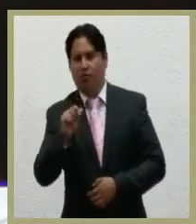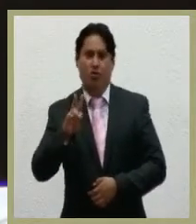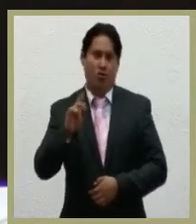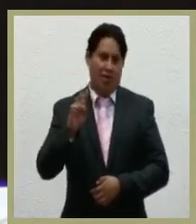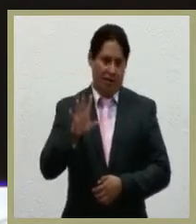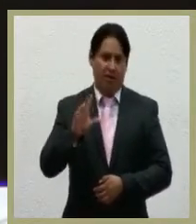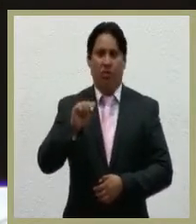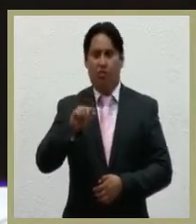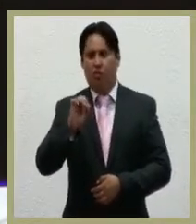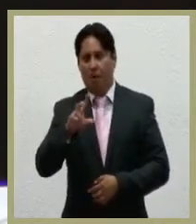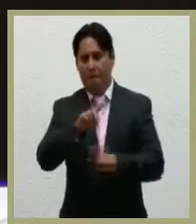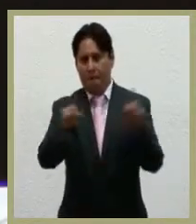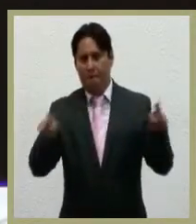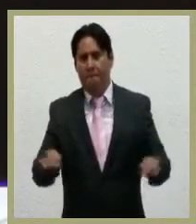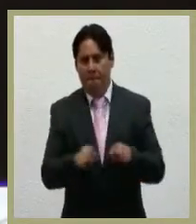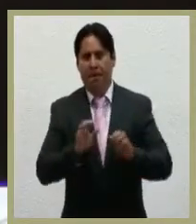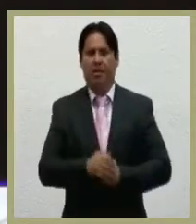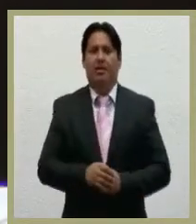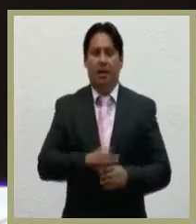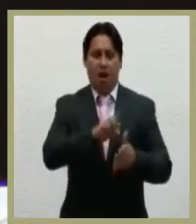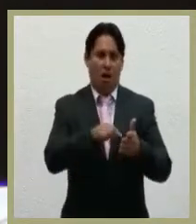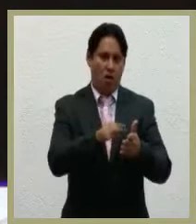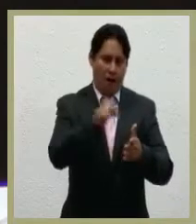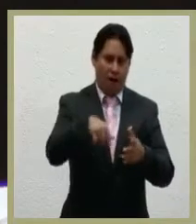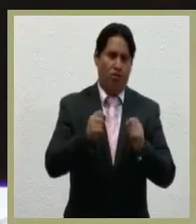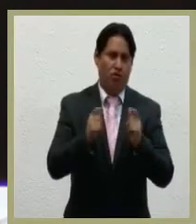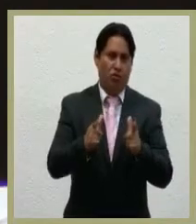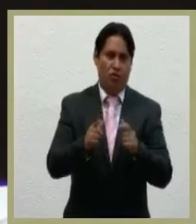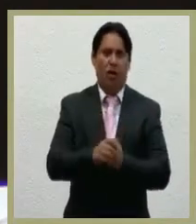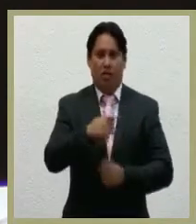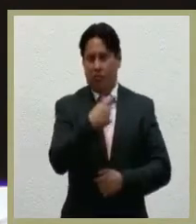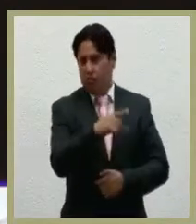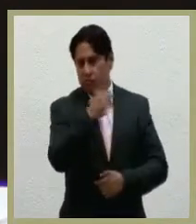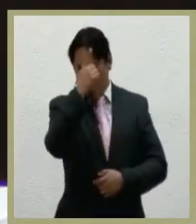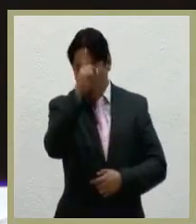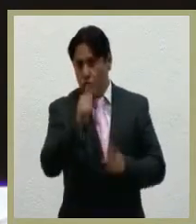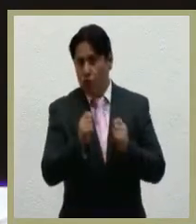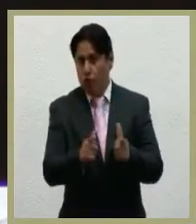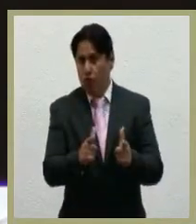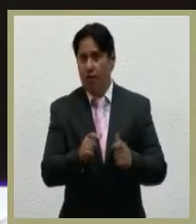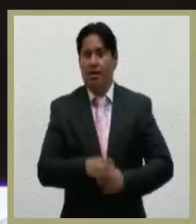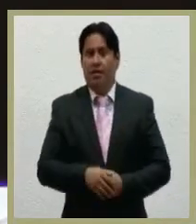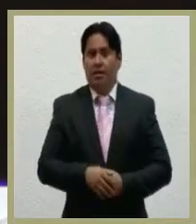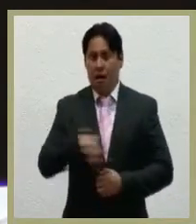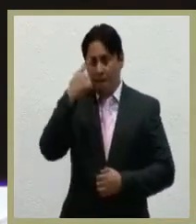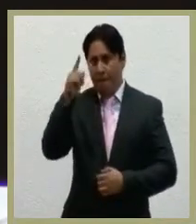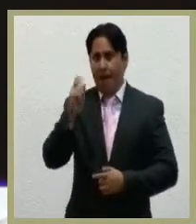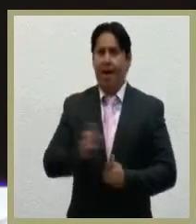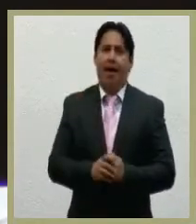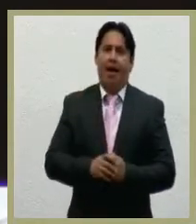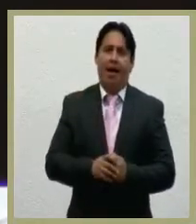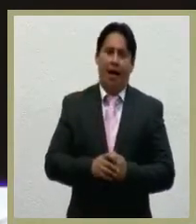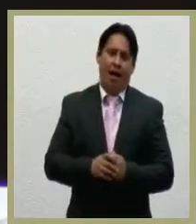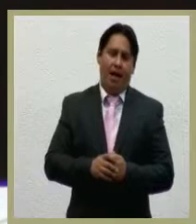401.28, ambos en metros cuadrados, ubicados en esta ciudad, propiedad del municipio de Tuxtla Gutiérrez, para enajenarlos vía contrato